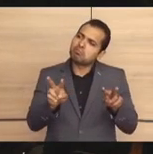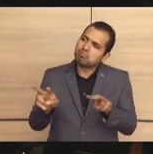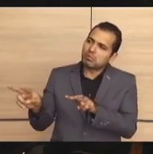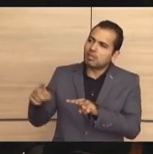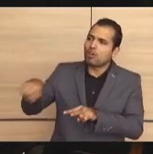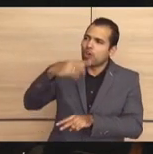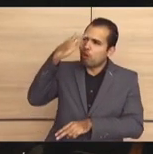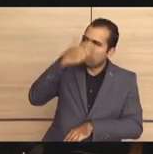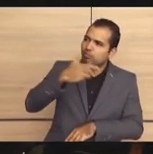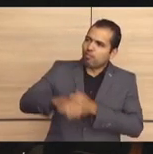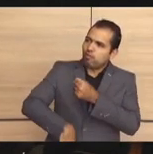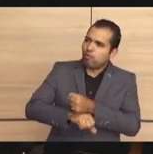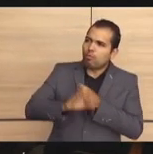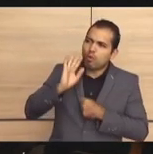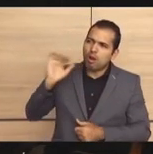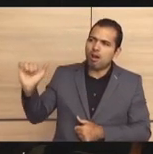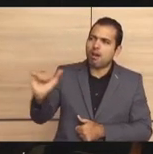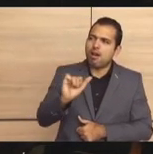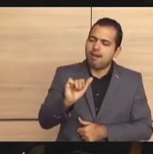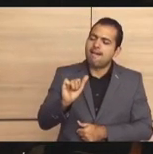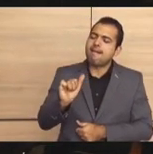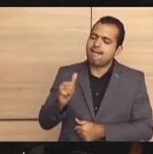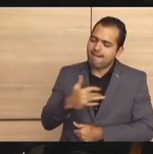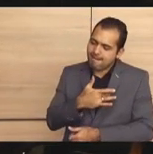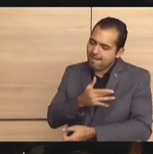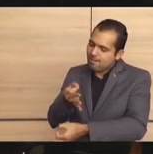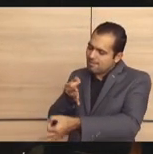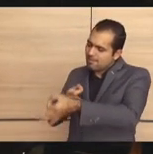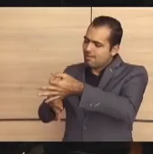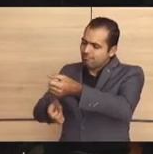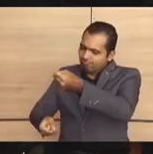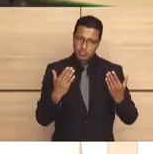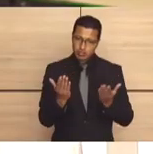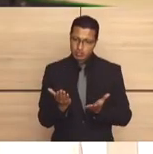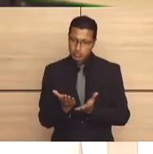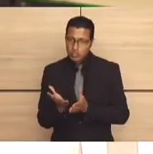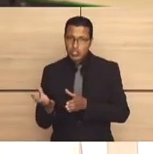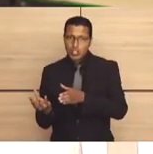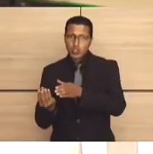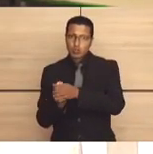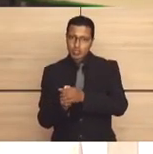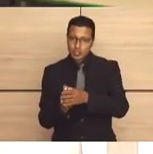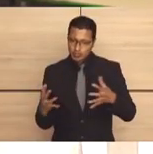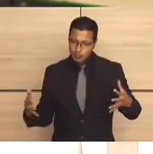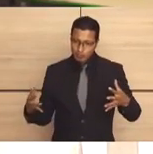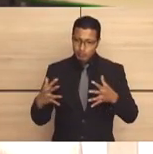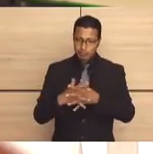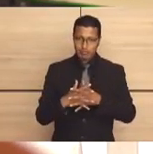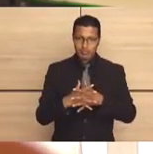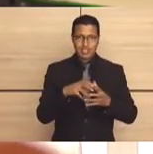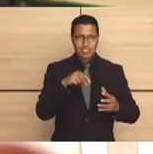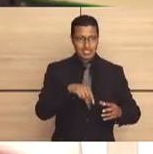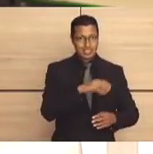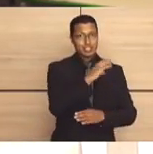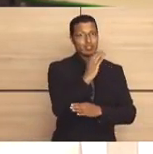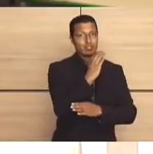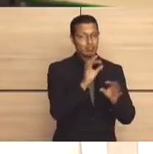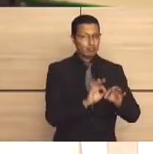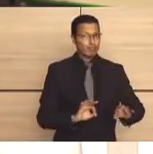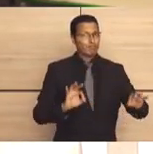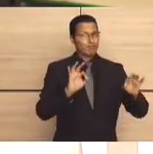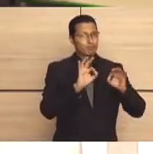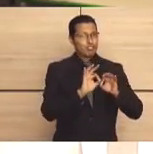pensar como mujeres y entender qué es lo que nosotros estamos pidiendo. Necesitamos un país también donde se promueva la